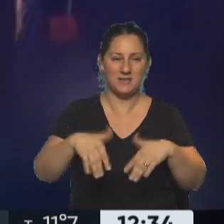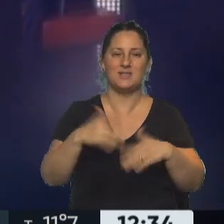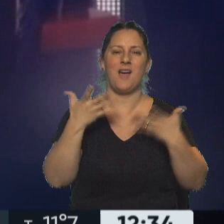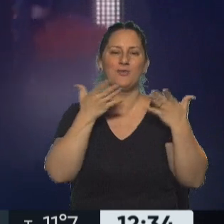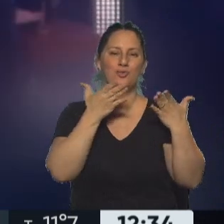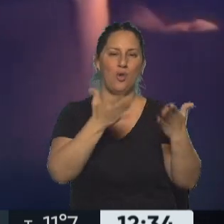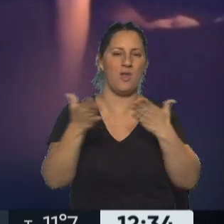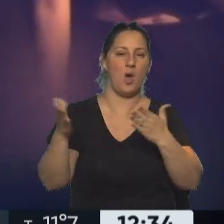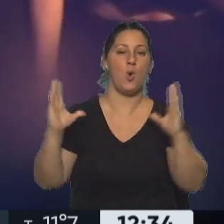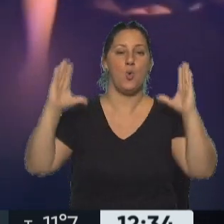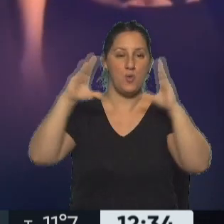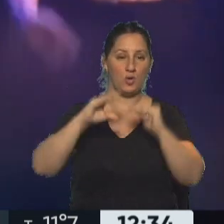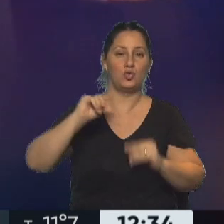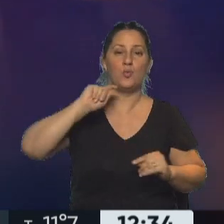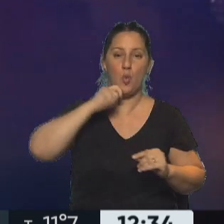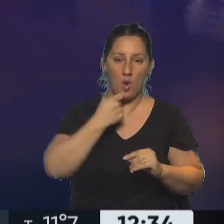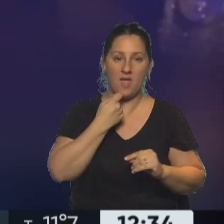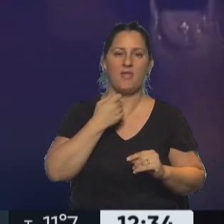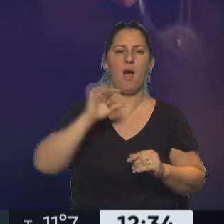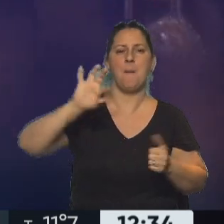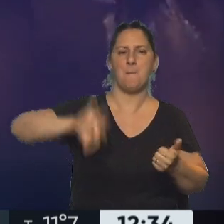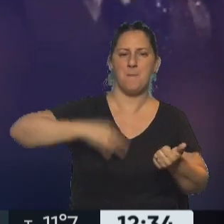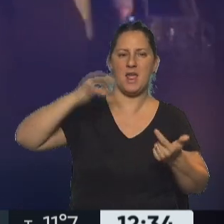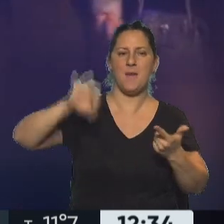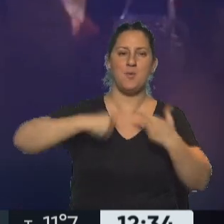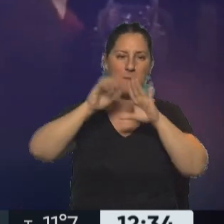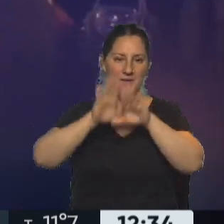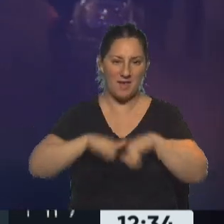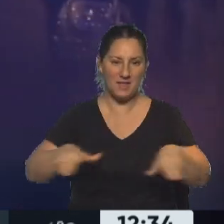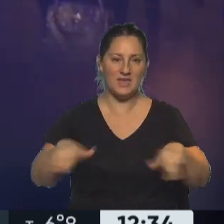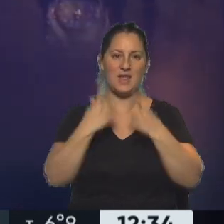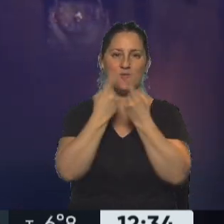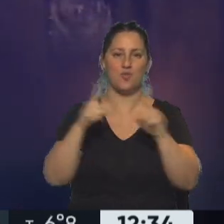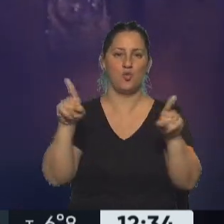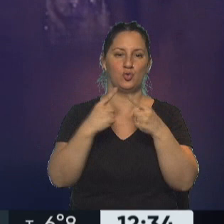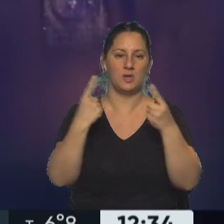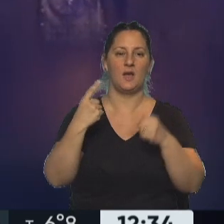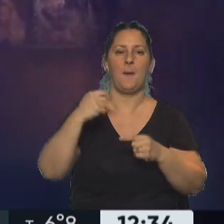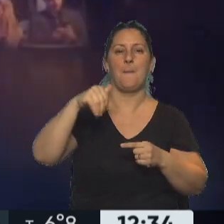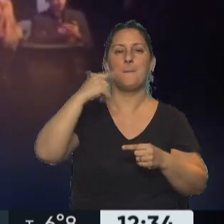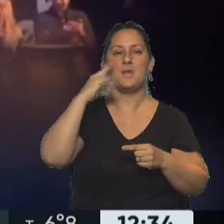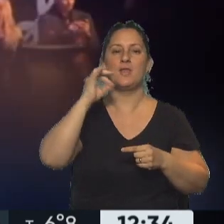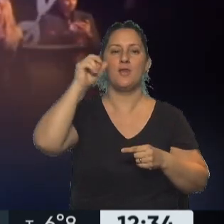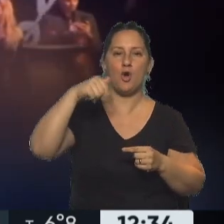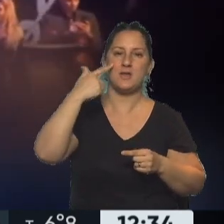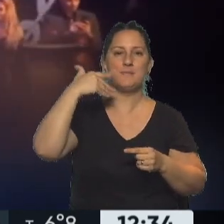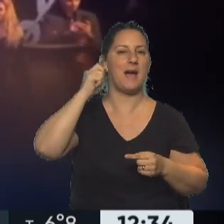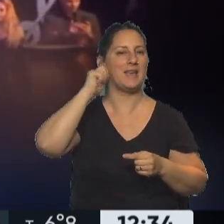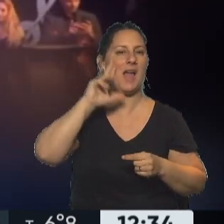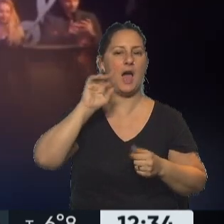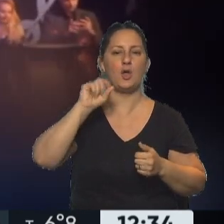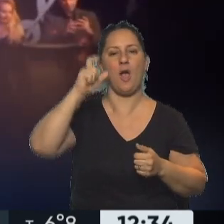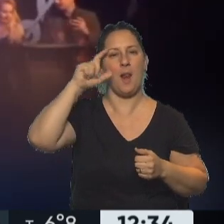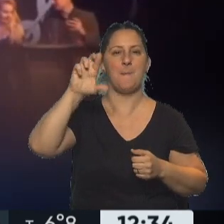solidario. Una gran noche, hubo una muy buena distinción también para los infantiles, para los musicales como Midón Imaginario y El Parador. Y ahí, bueno,